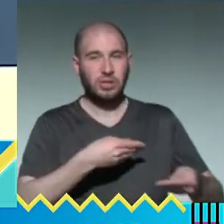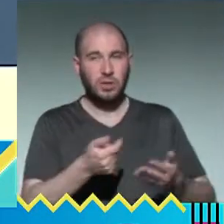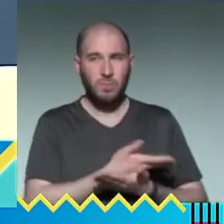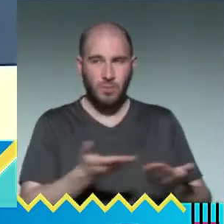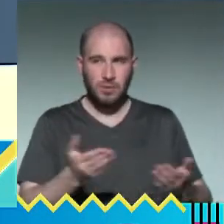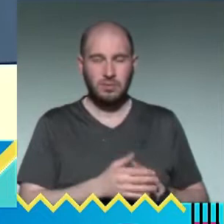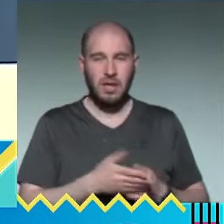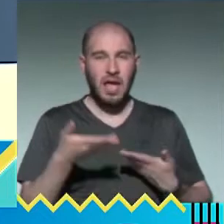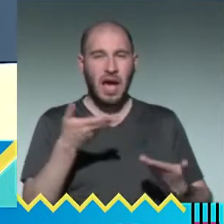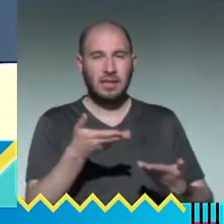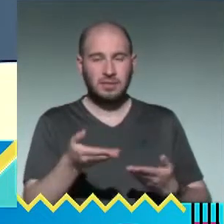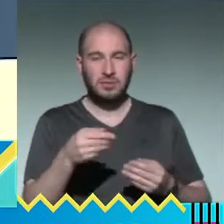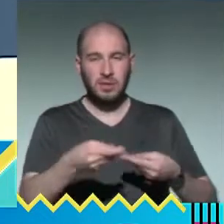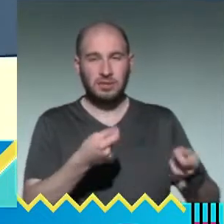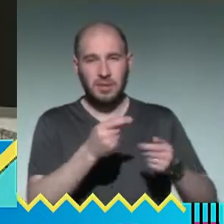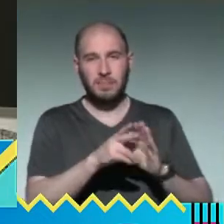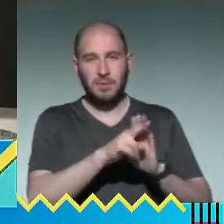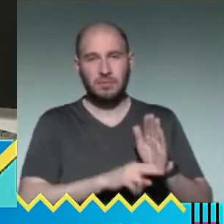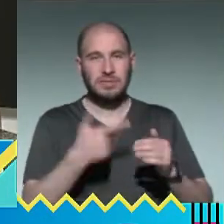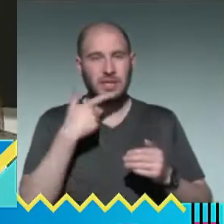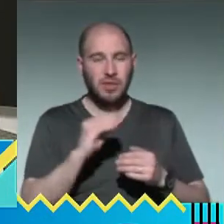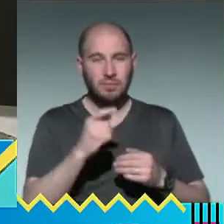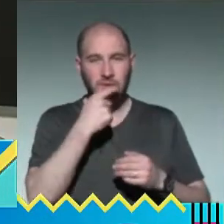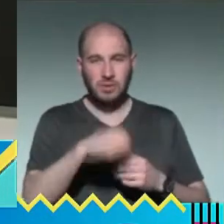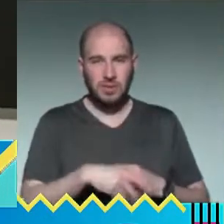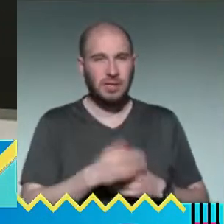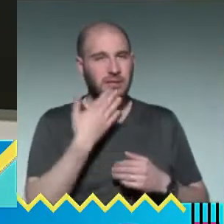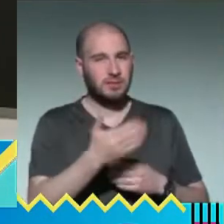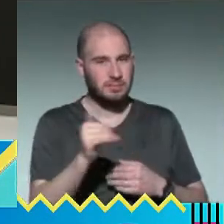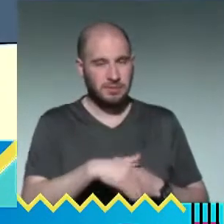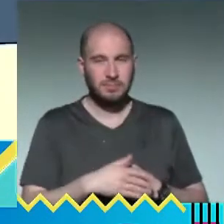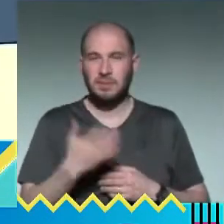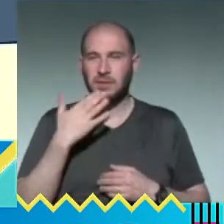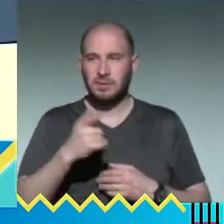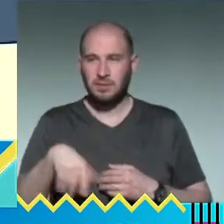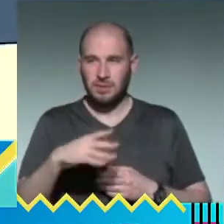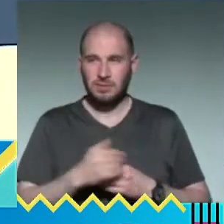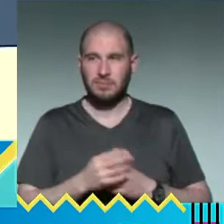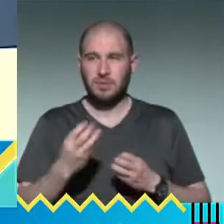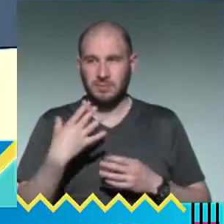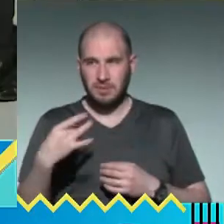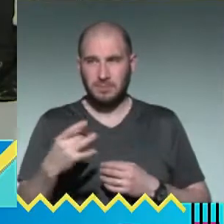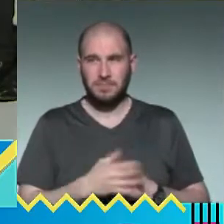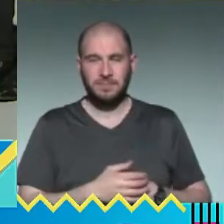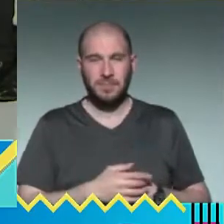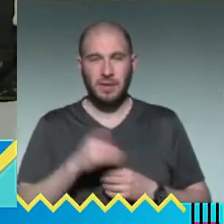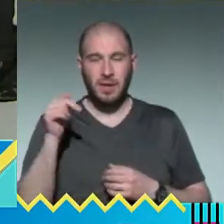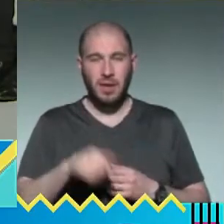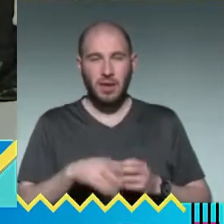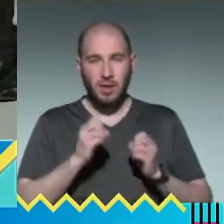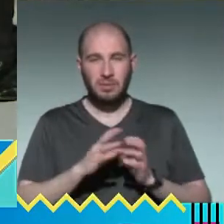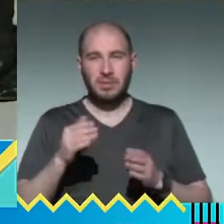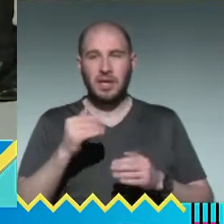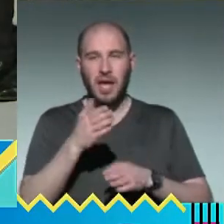público, ¿sí? Asesor de Hacienda y Presupuesto de la Cámara de Senadores de la provincia de Mendoza. Muchas gracias por estar acá. Por la invitación. Bien, ahora sí, hacía